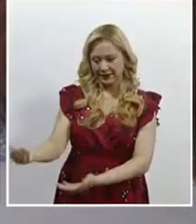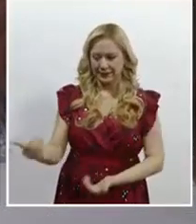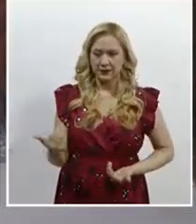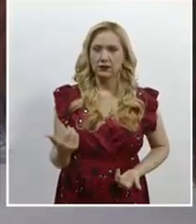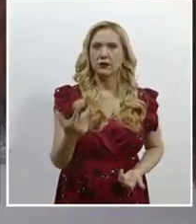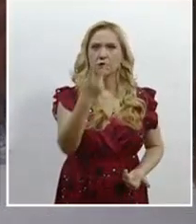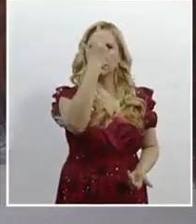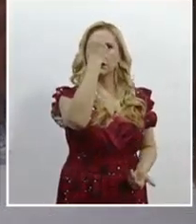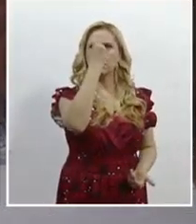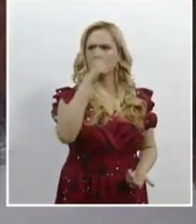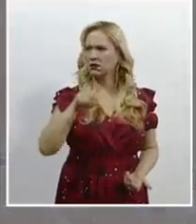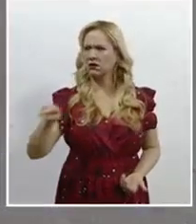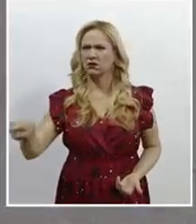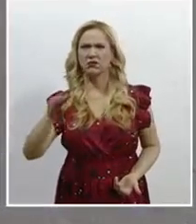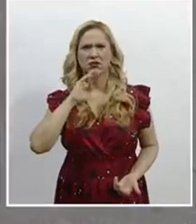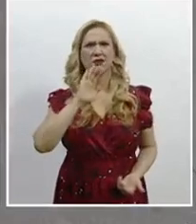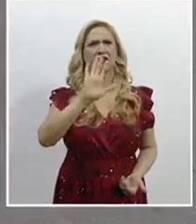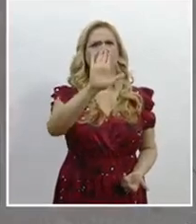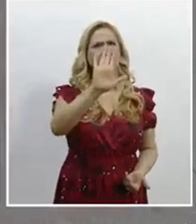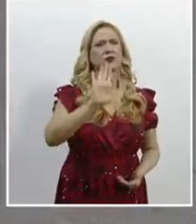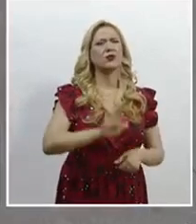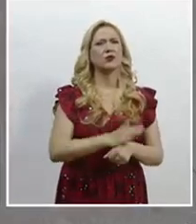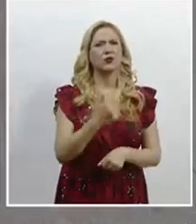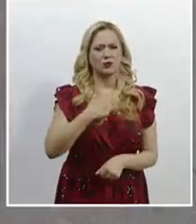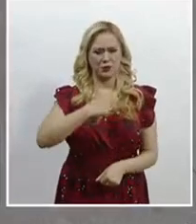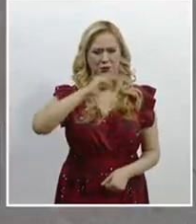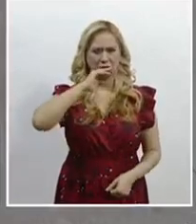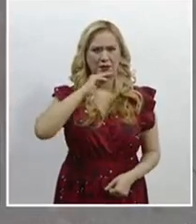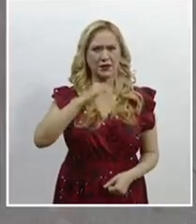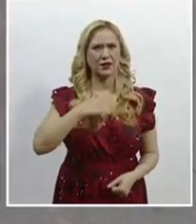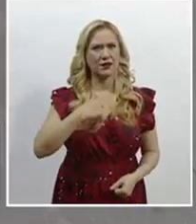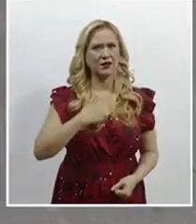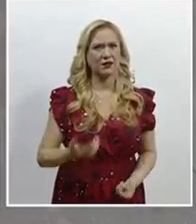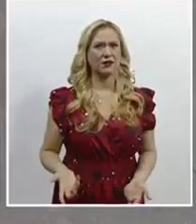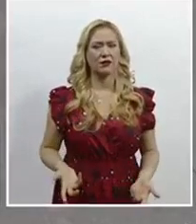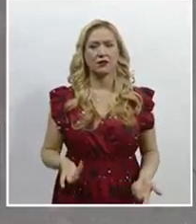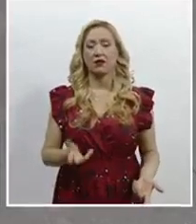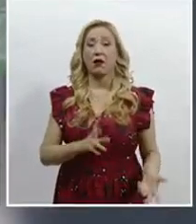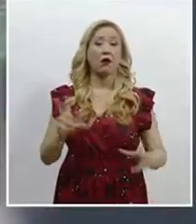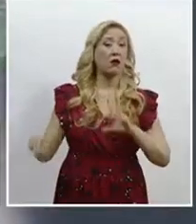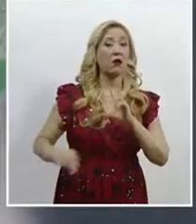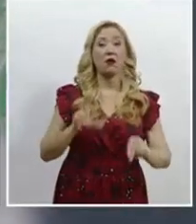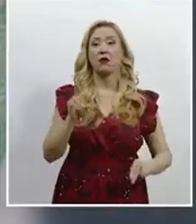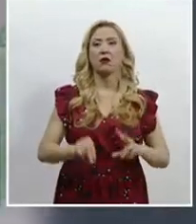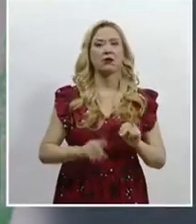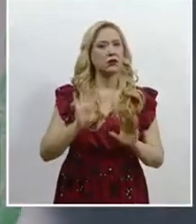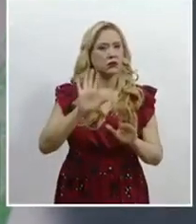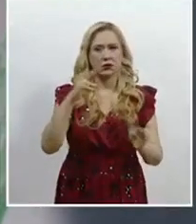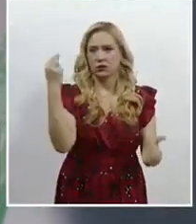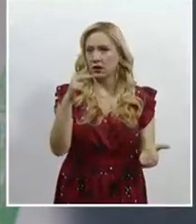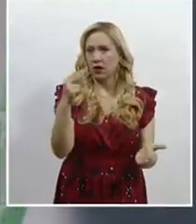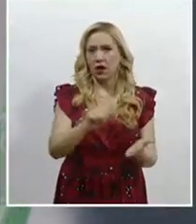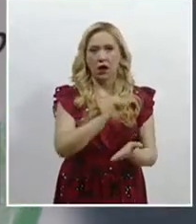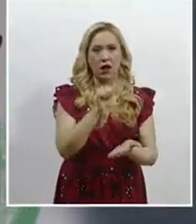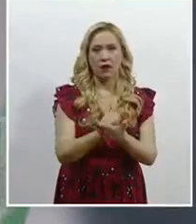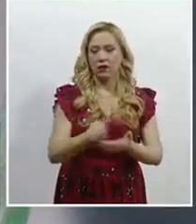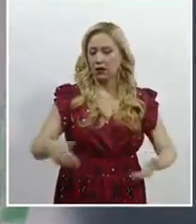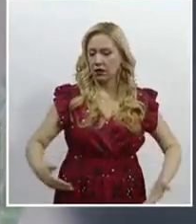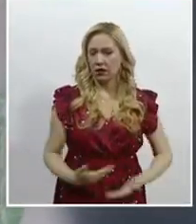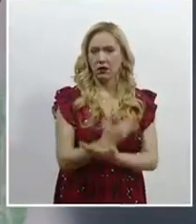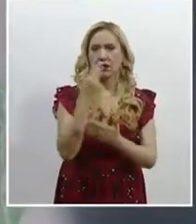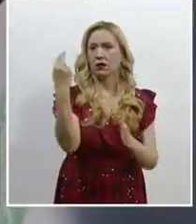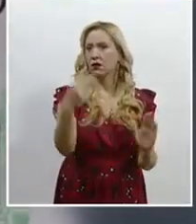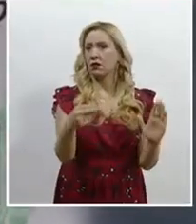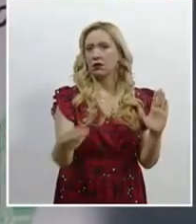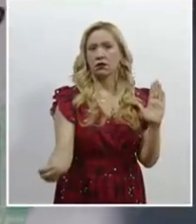derecho fundamental a la identidad, pues la existencia de un vacío legal no justifica dejar de registrarlo. Ello debido a que el derecho a la identidad